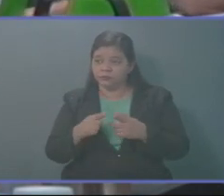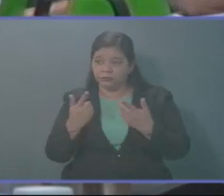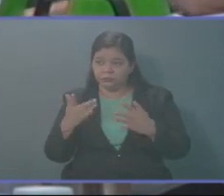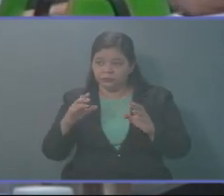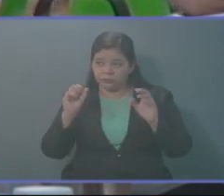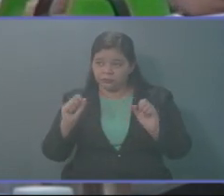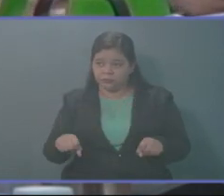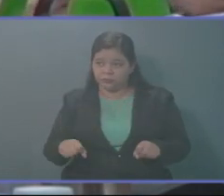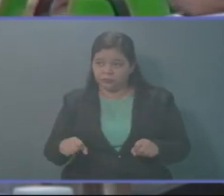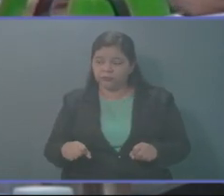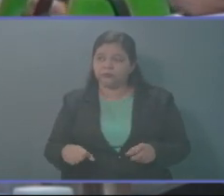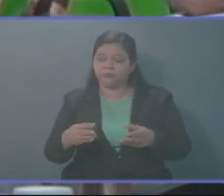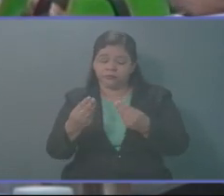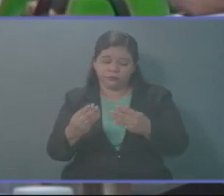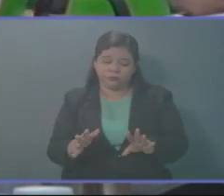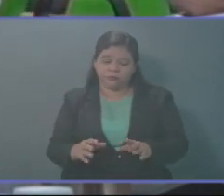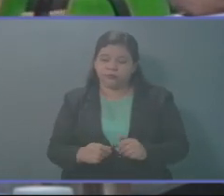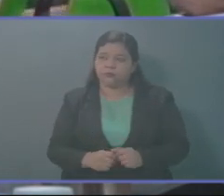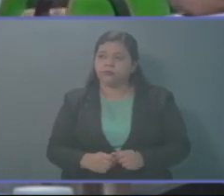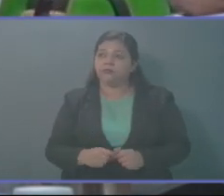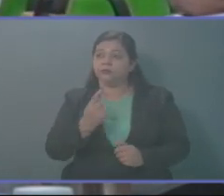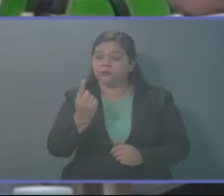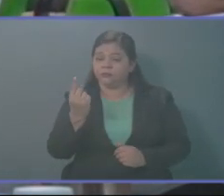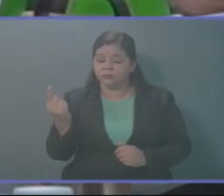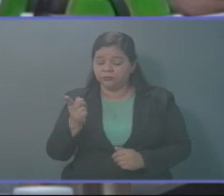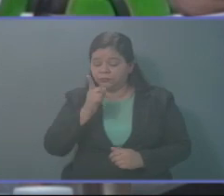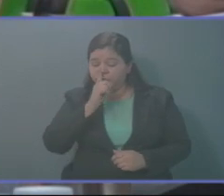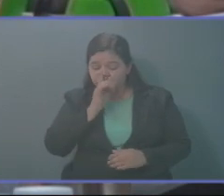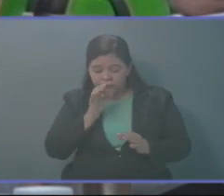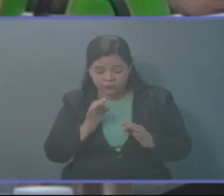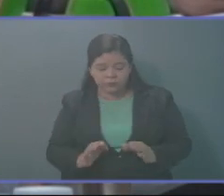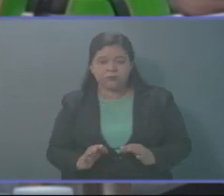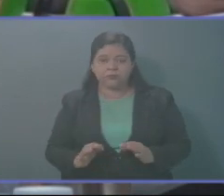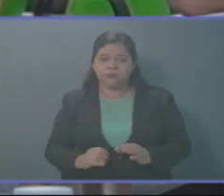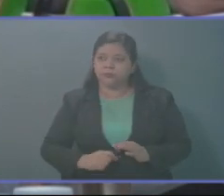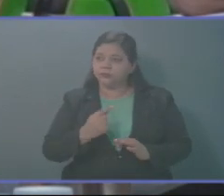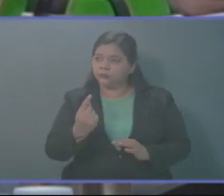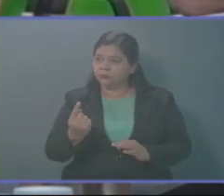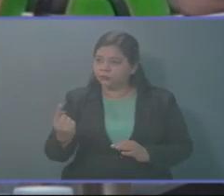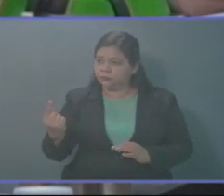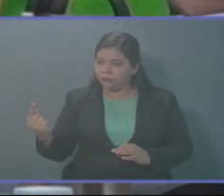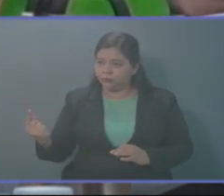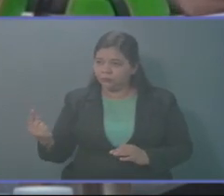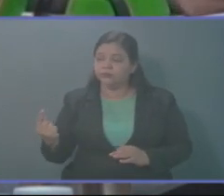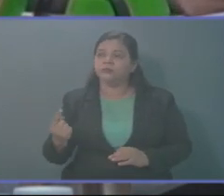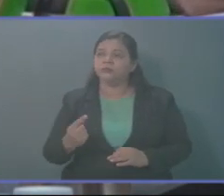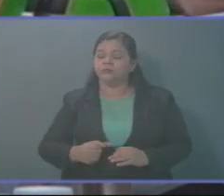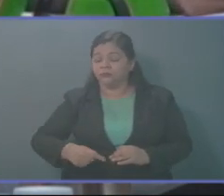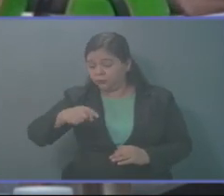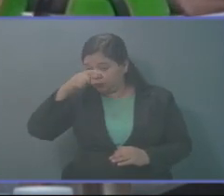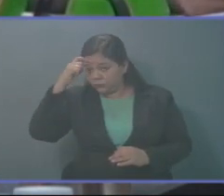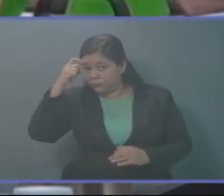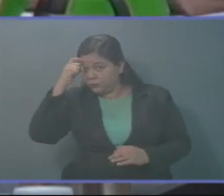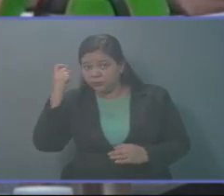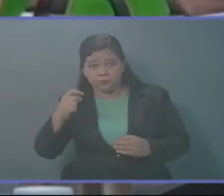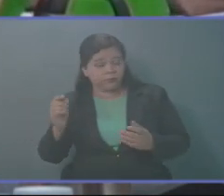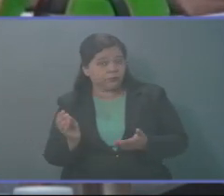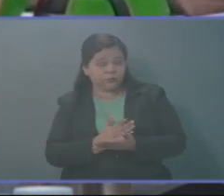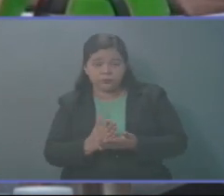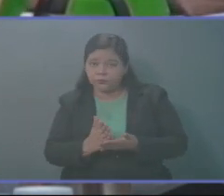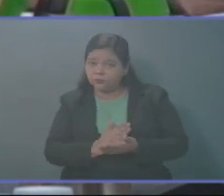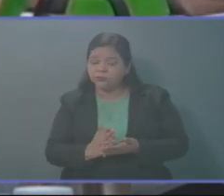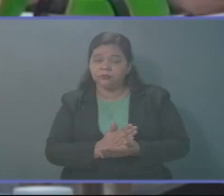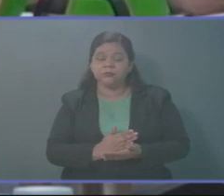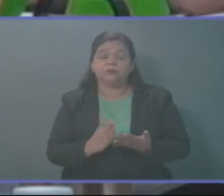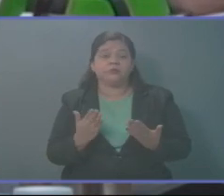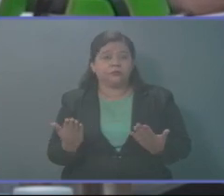prácticamente perdidos. Gente humilde, obreros que se podrían quedar sin su fuente de ingresos si